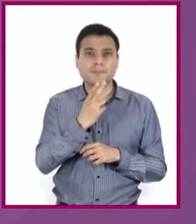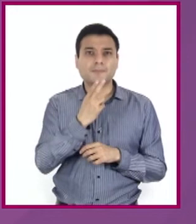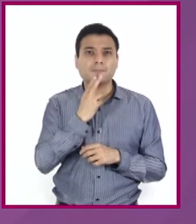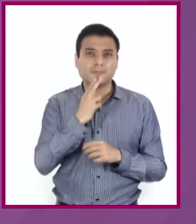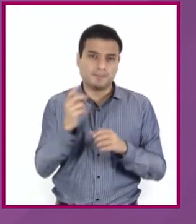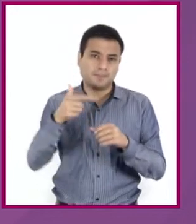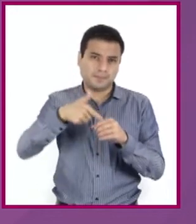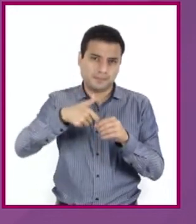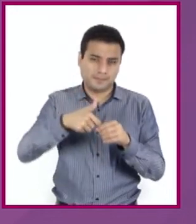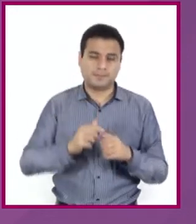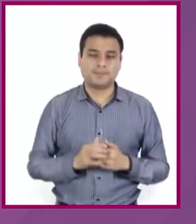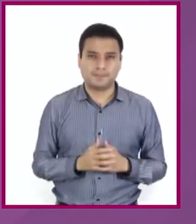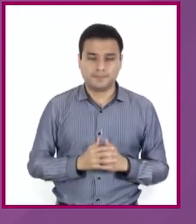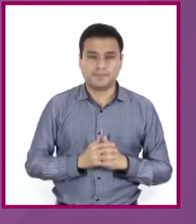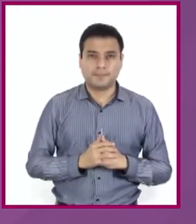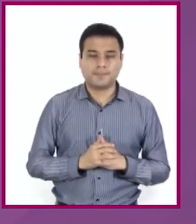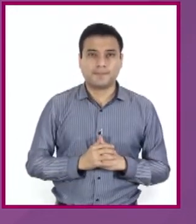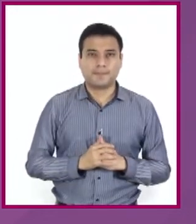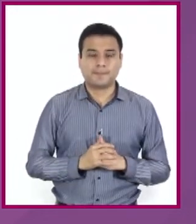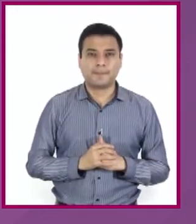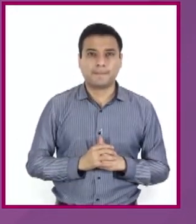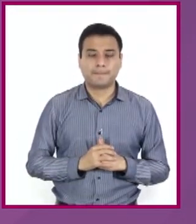combustóleo.